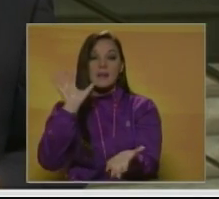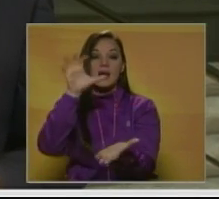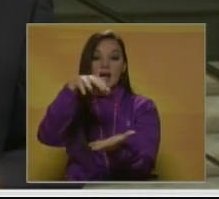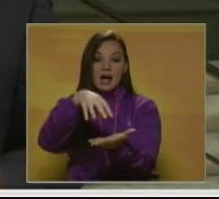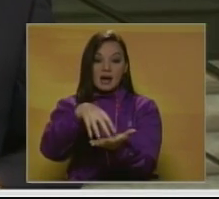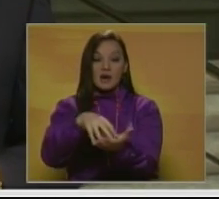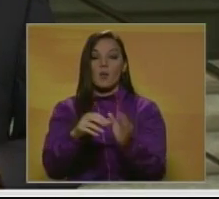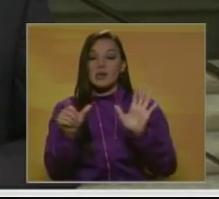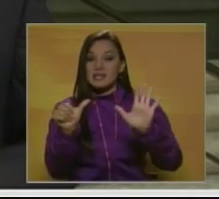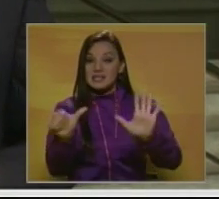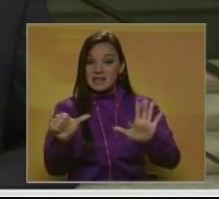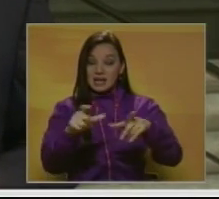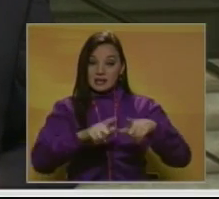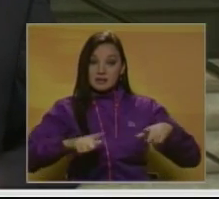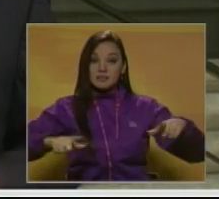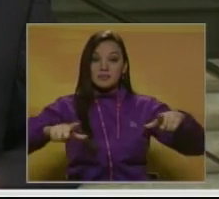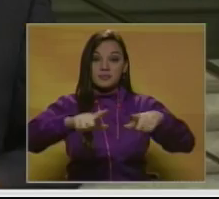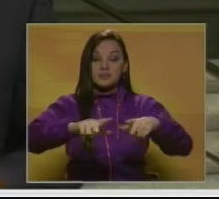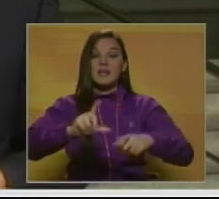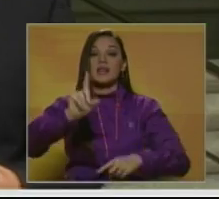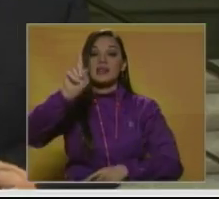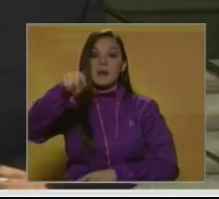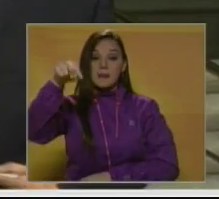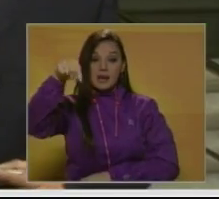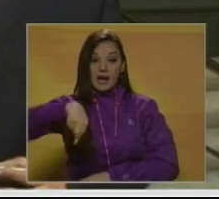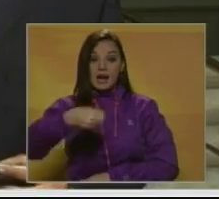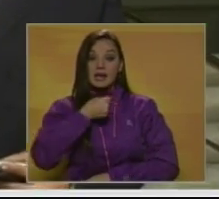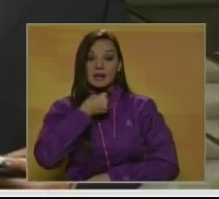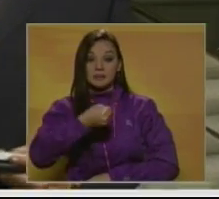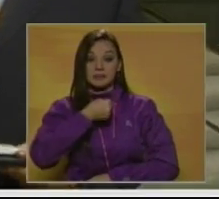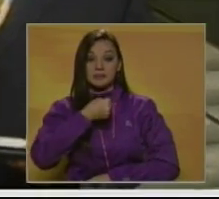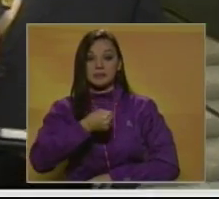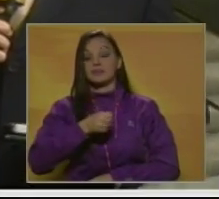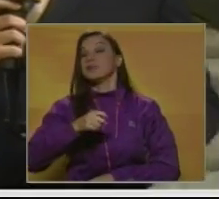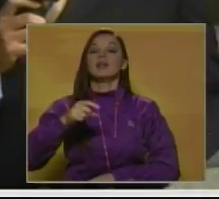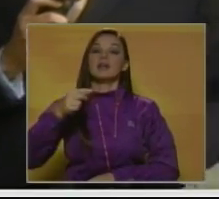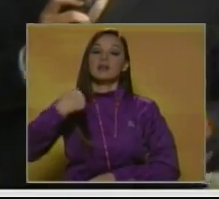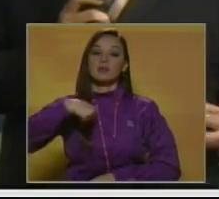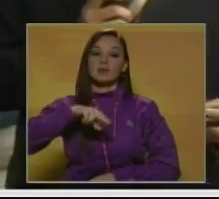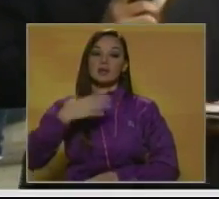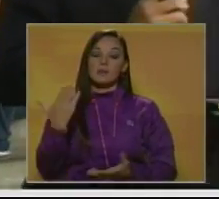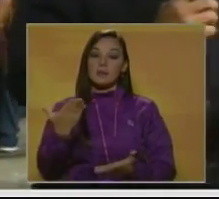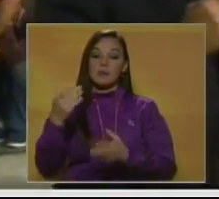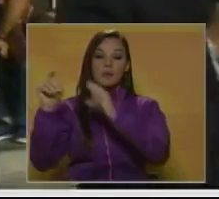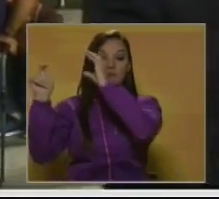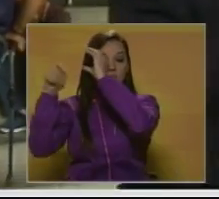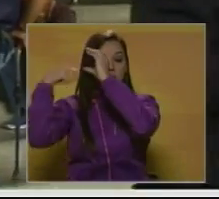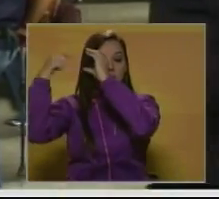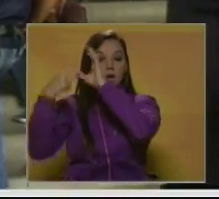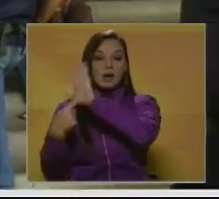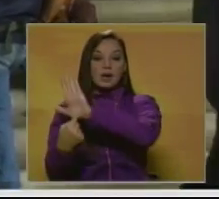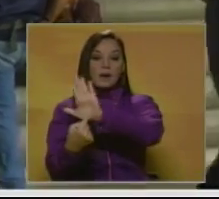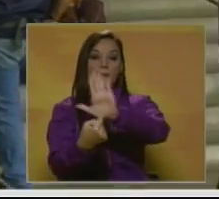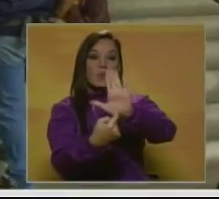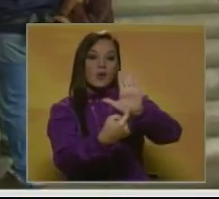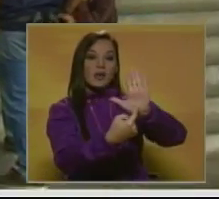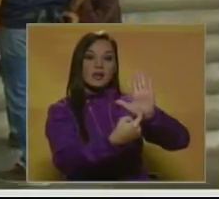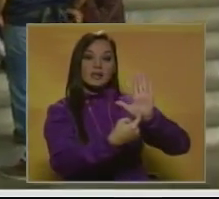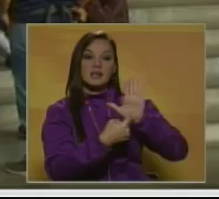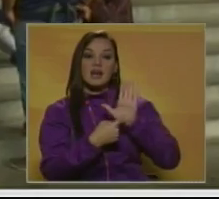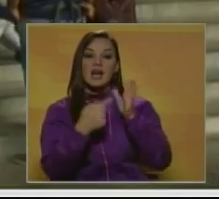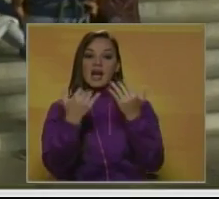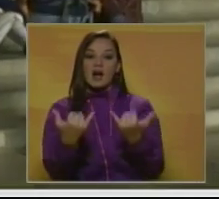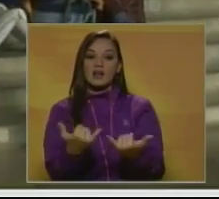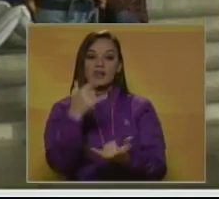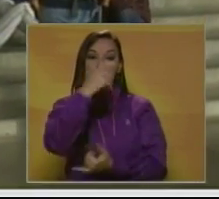son 6 circuitos. También aquí los medios de comunicación, y le podemos pedir a nuestro camarógrafo que les muestre cuál es el estado en este momento